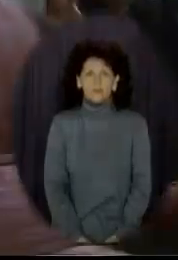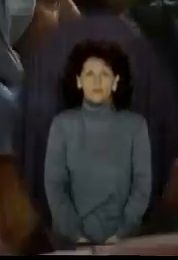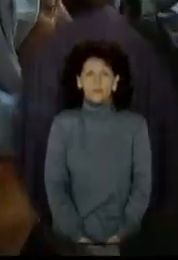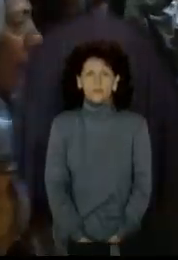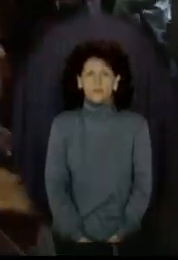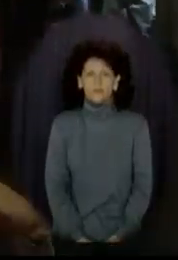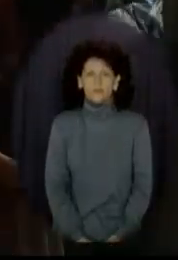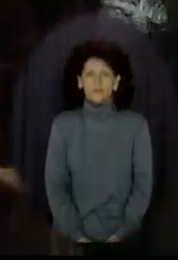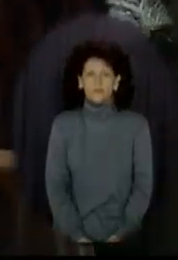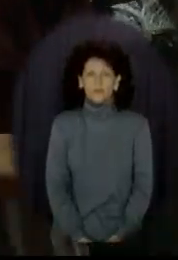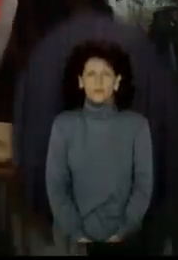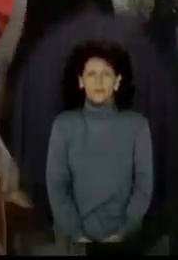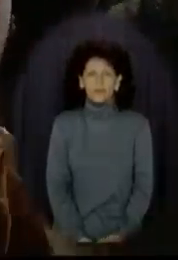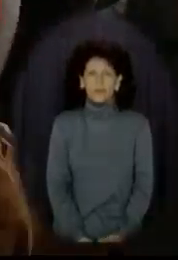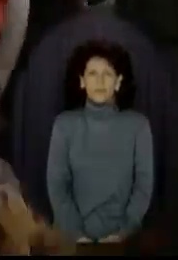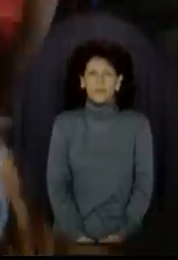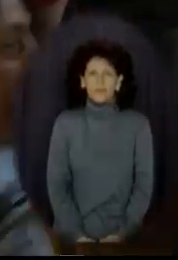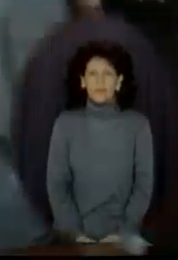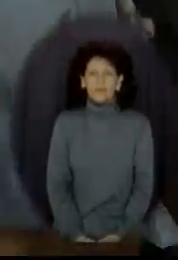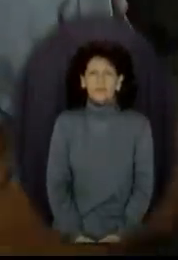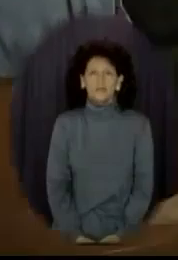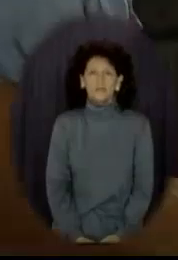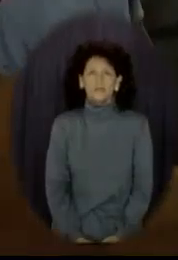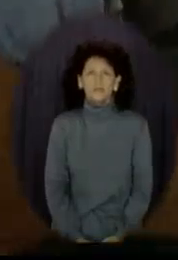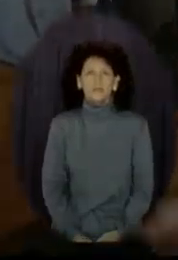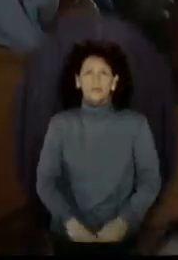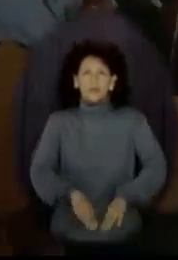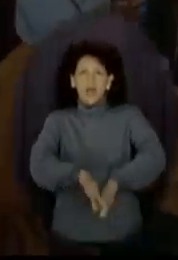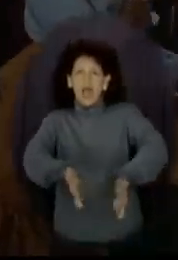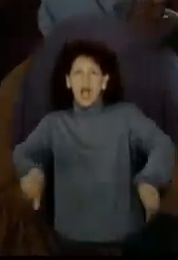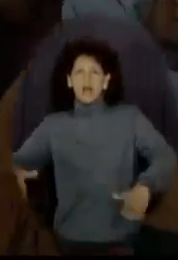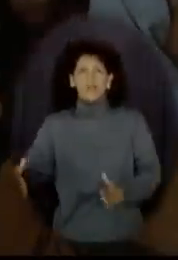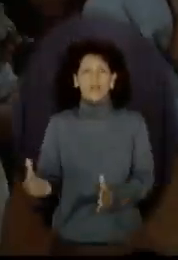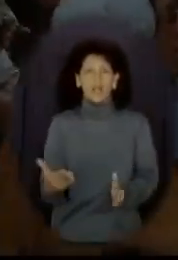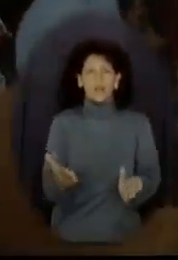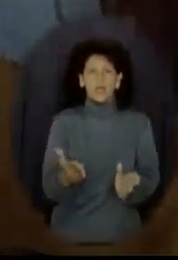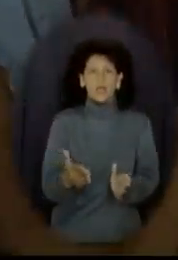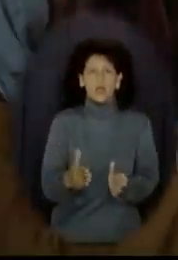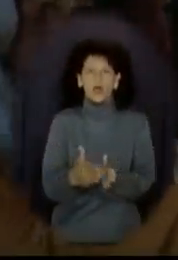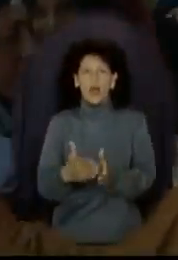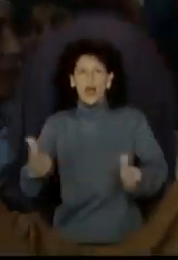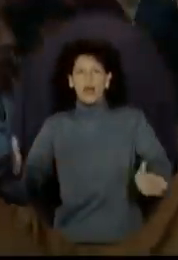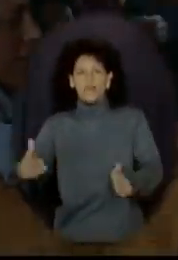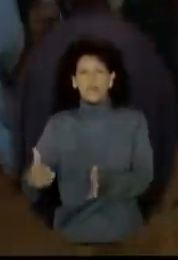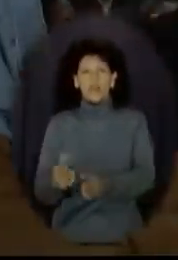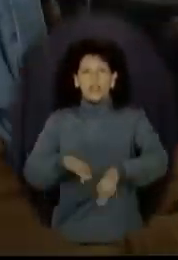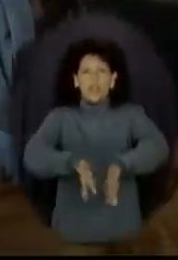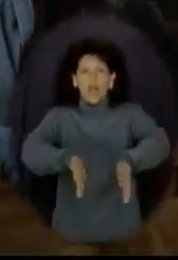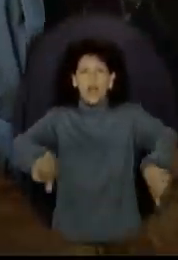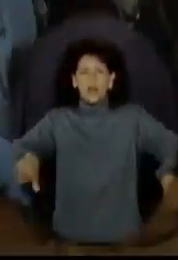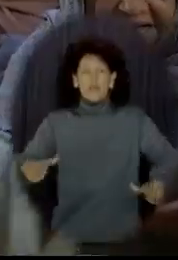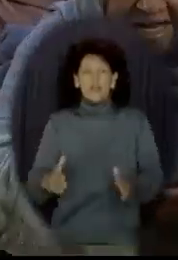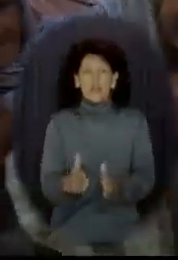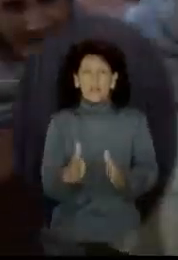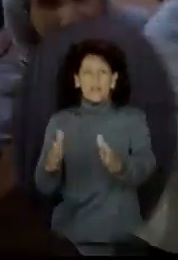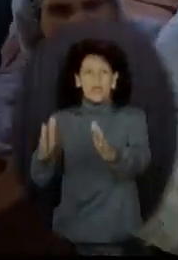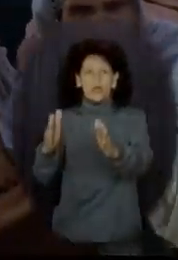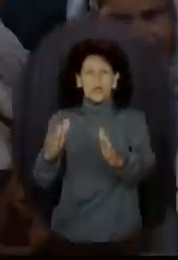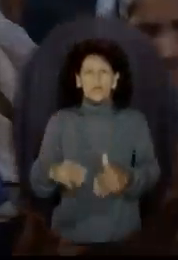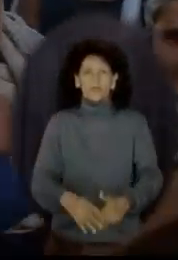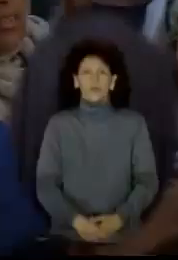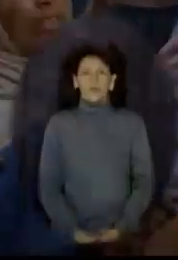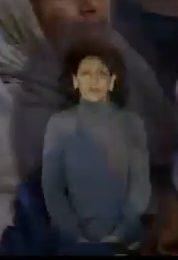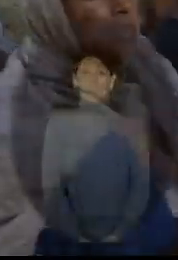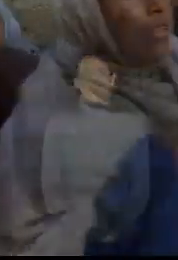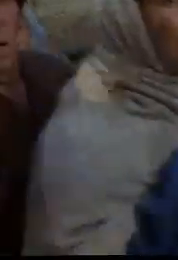¡Abran paso! ¡Atrás! ¡Abran paso! ¡Atrás! ¡Abran paso!